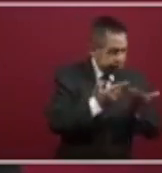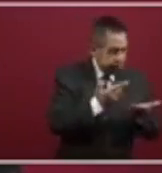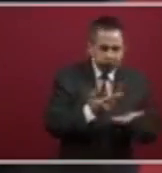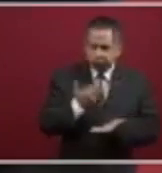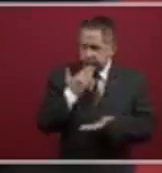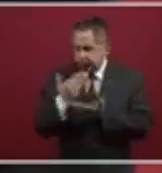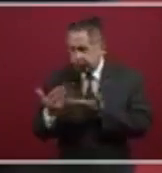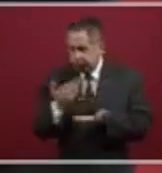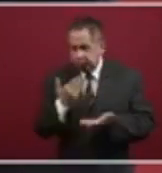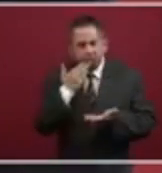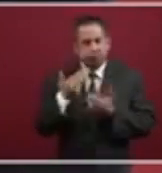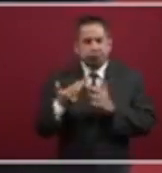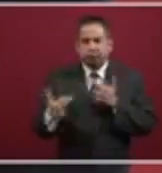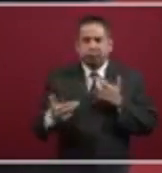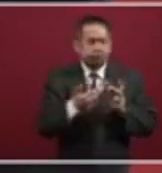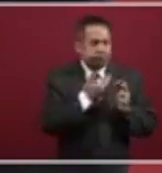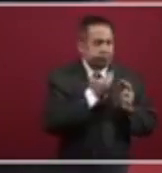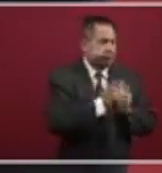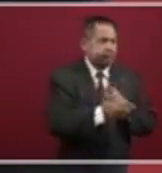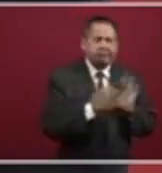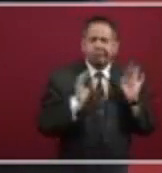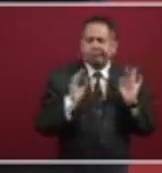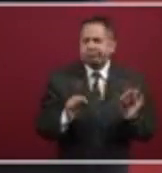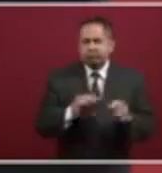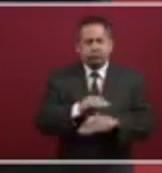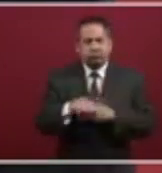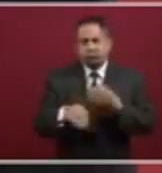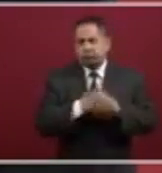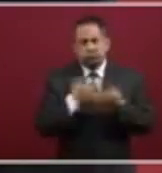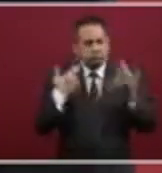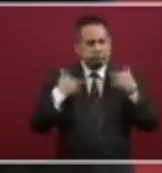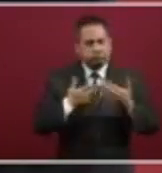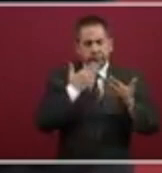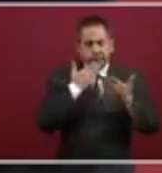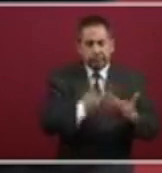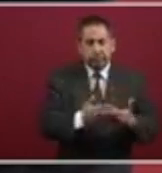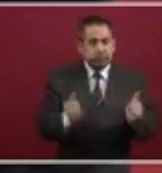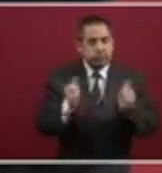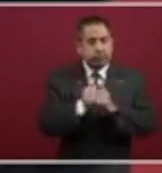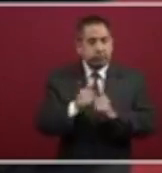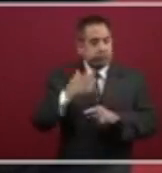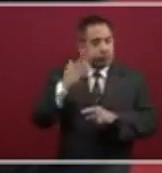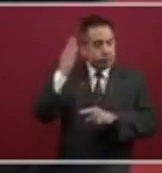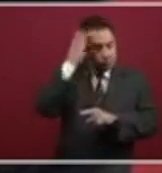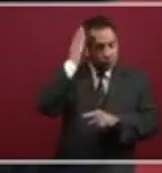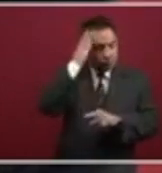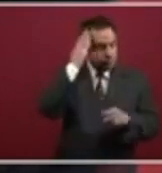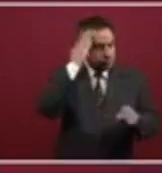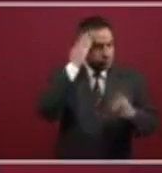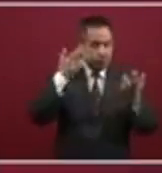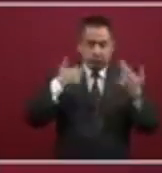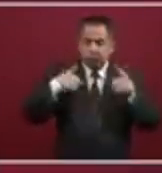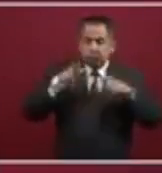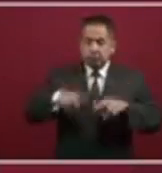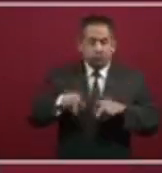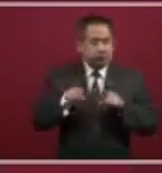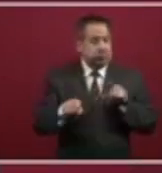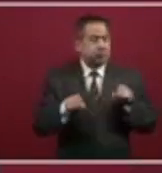muy buenas relaciones con los maestros y con sus representantes.